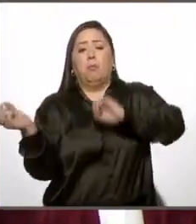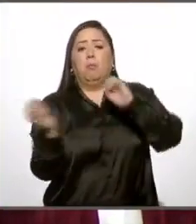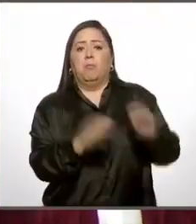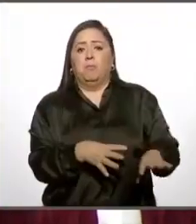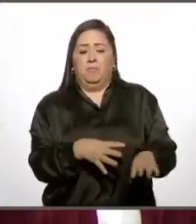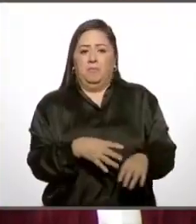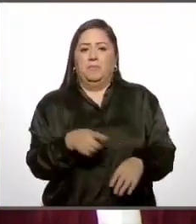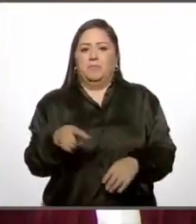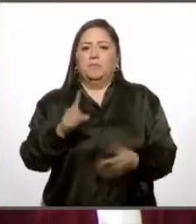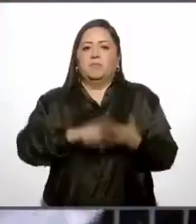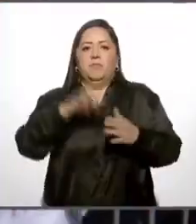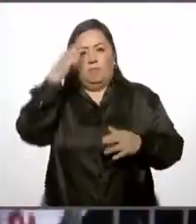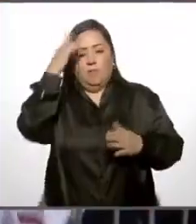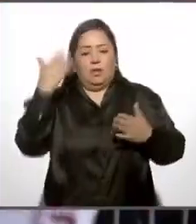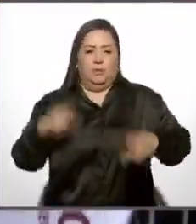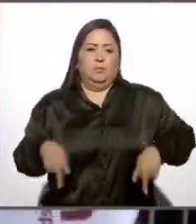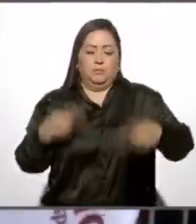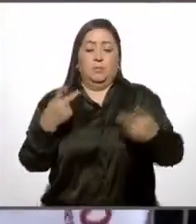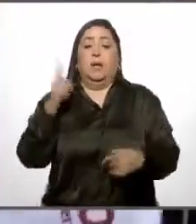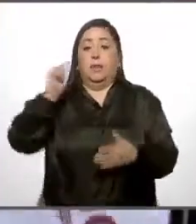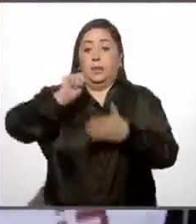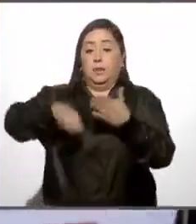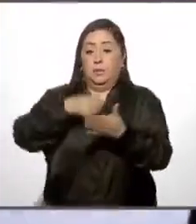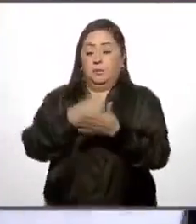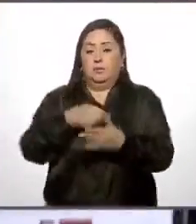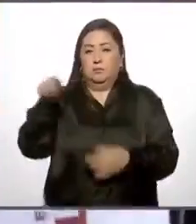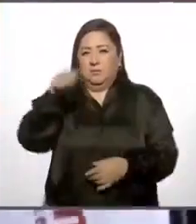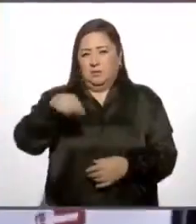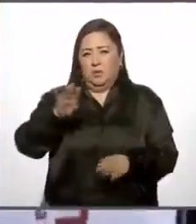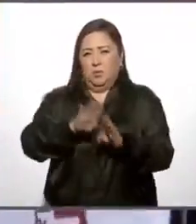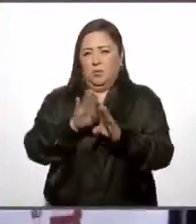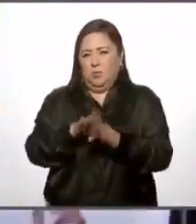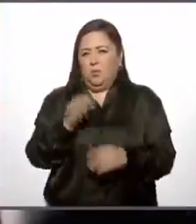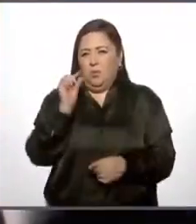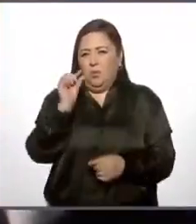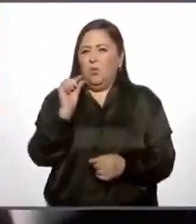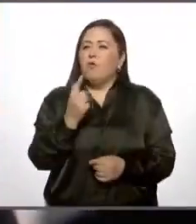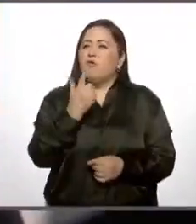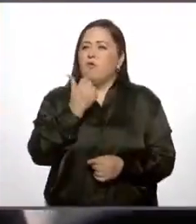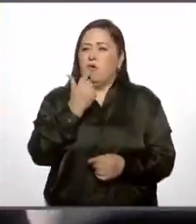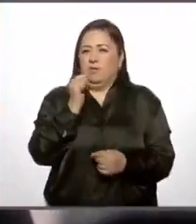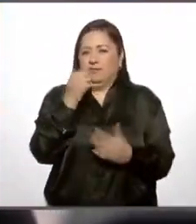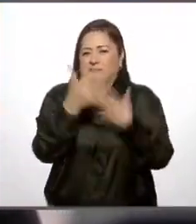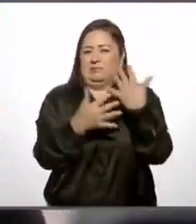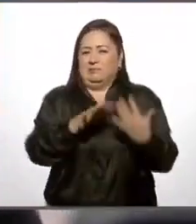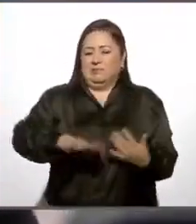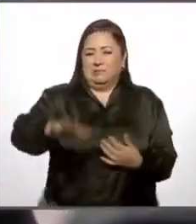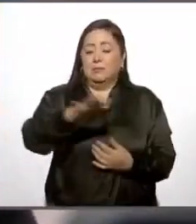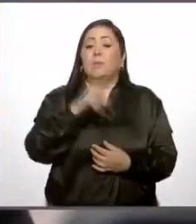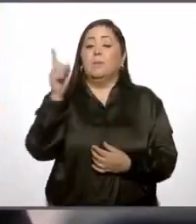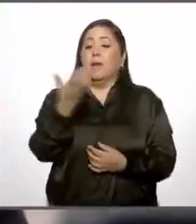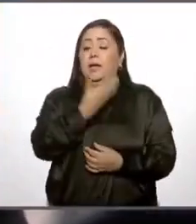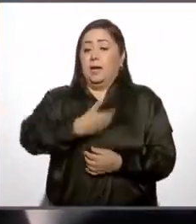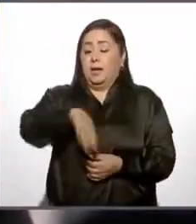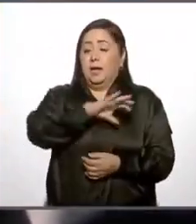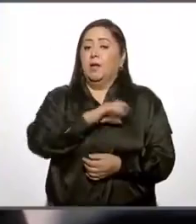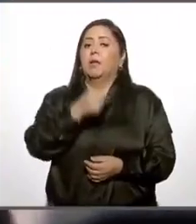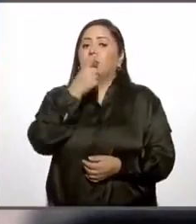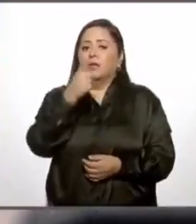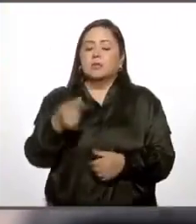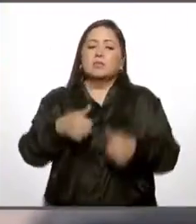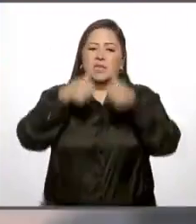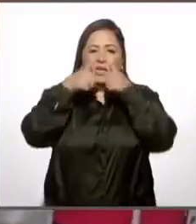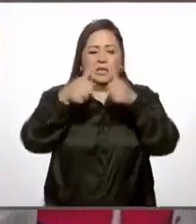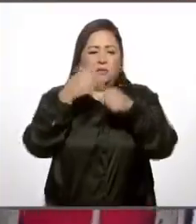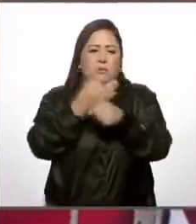con el proceso privatizador. En Tamaulipas, considerado un foco rojo de violencia, Claudia Sheinbaum dijo que se atiende